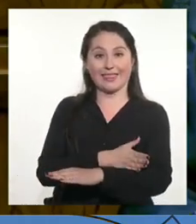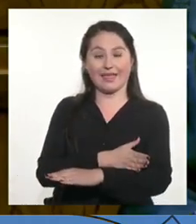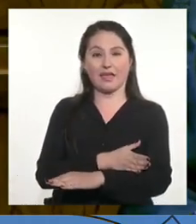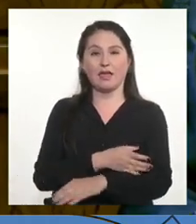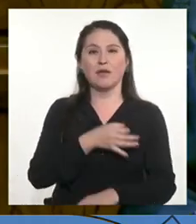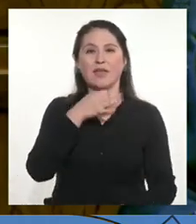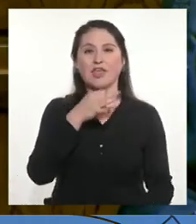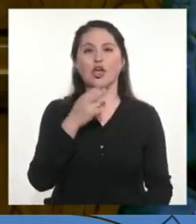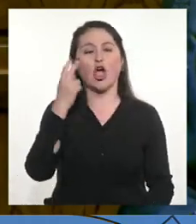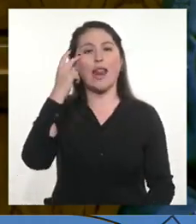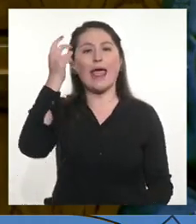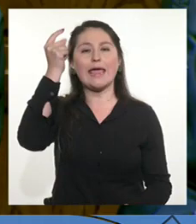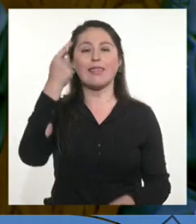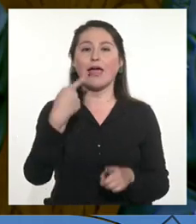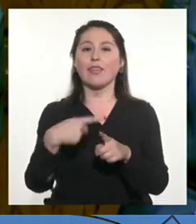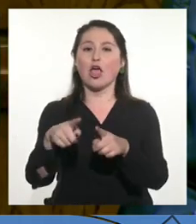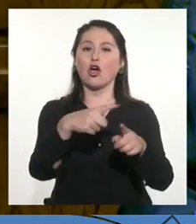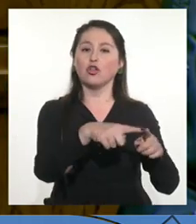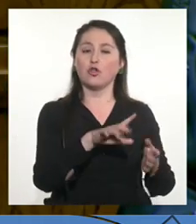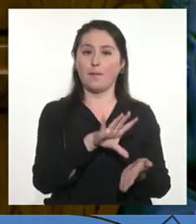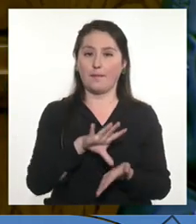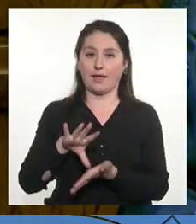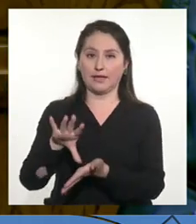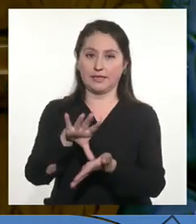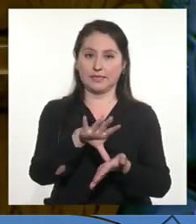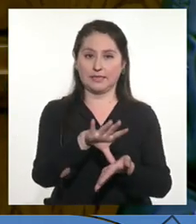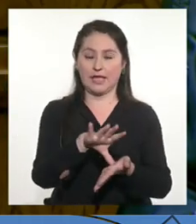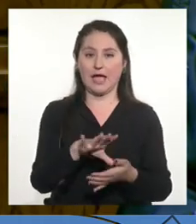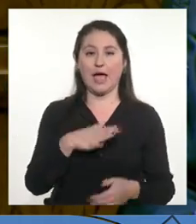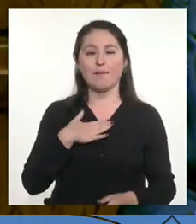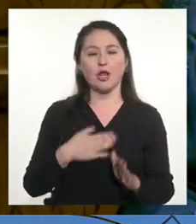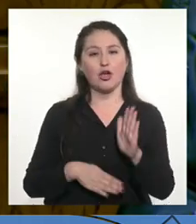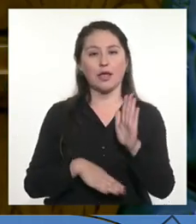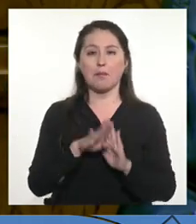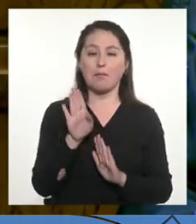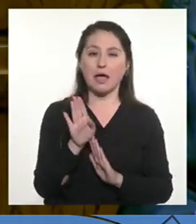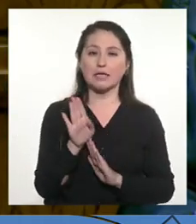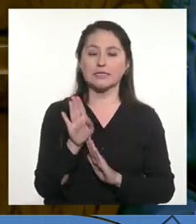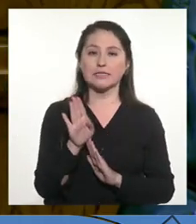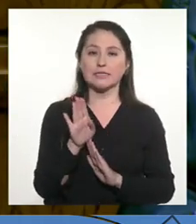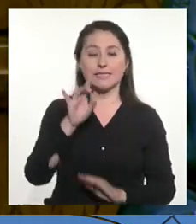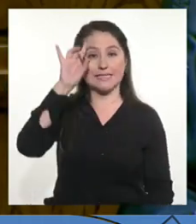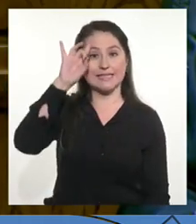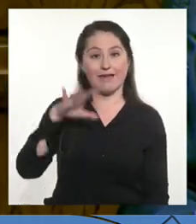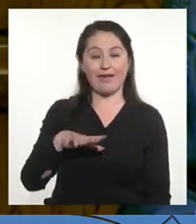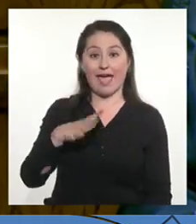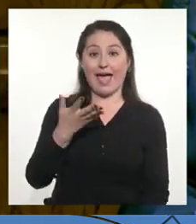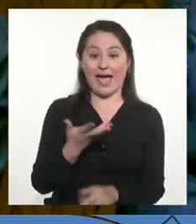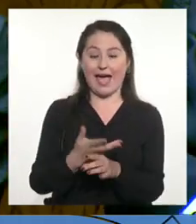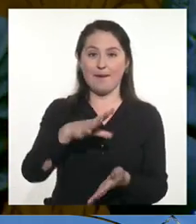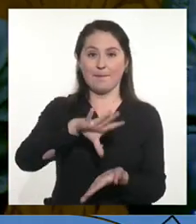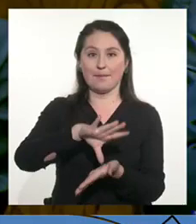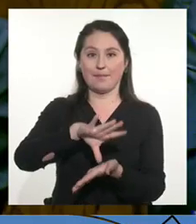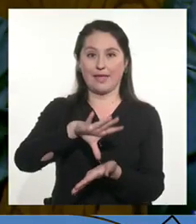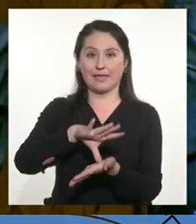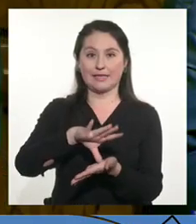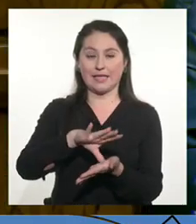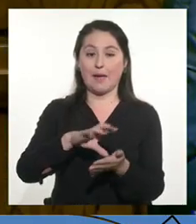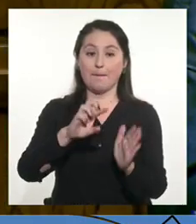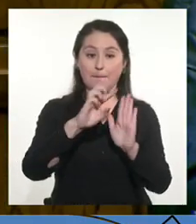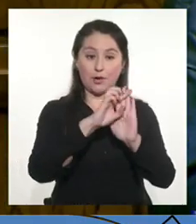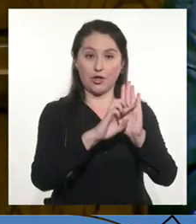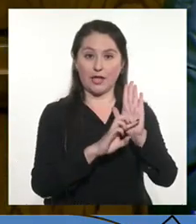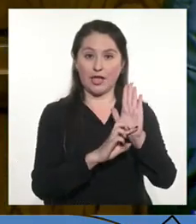alguna idea de otros países yo la que más me tocó curiosa ver hay países que hoy día por cada proyecto de ley que se